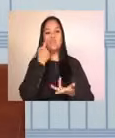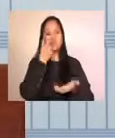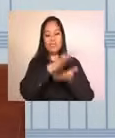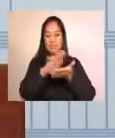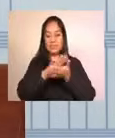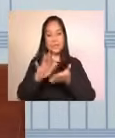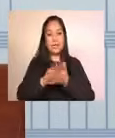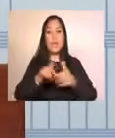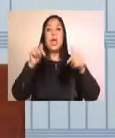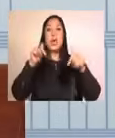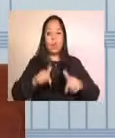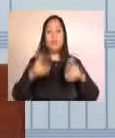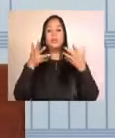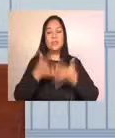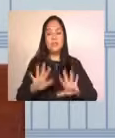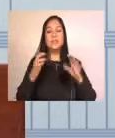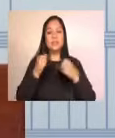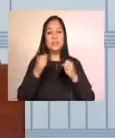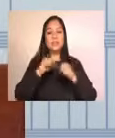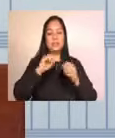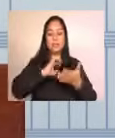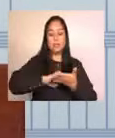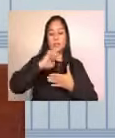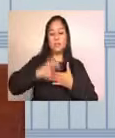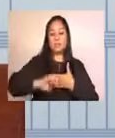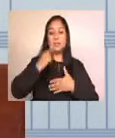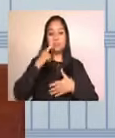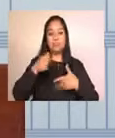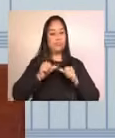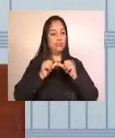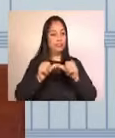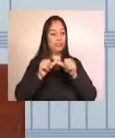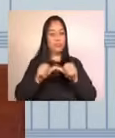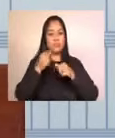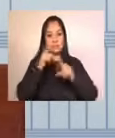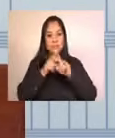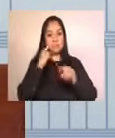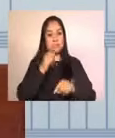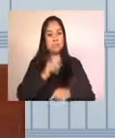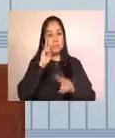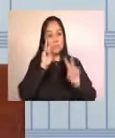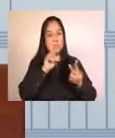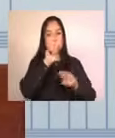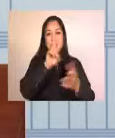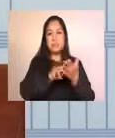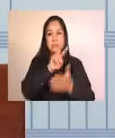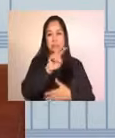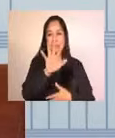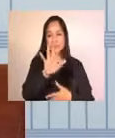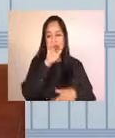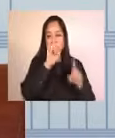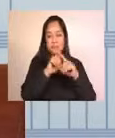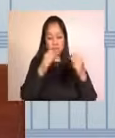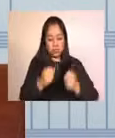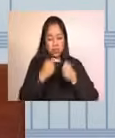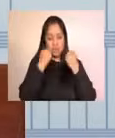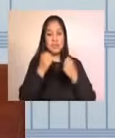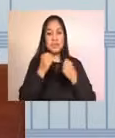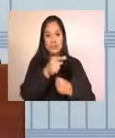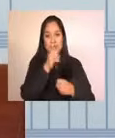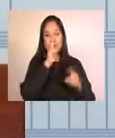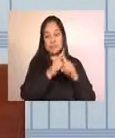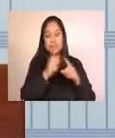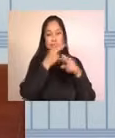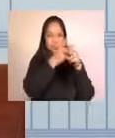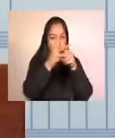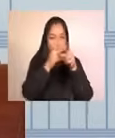está implementando y es un programa que no solo se va a mantener con miras a 2025, sino se va a fortalecer. Es decir, la